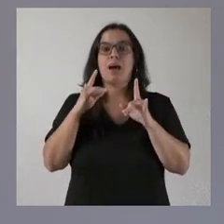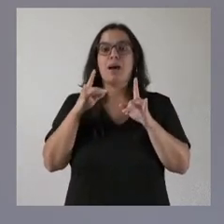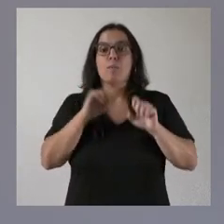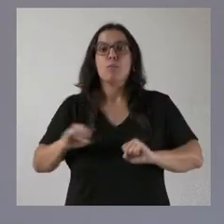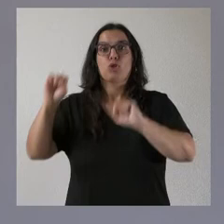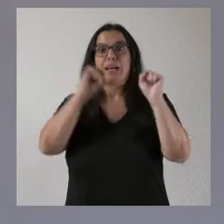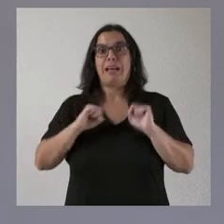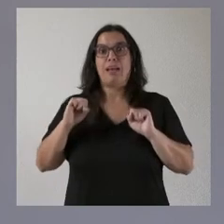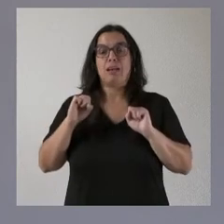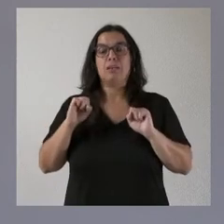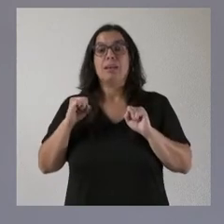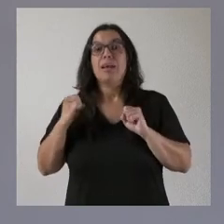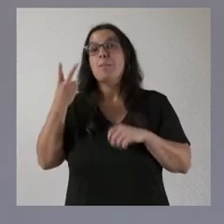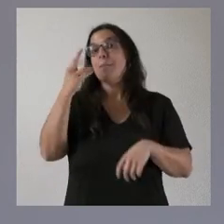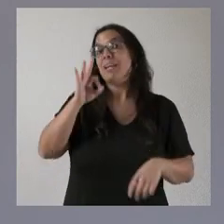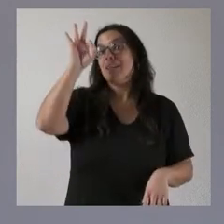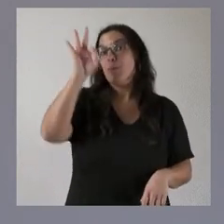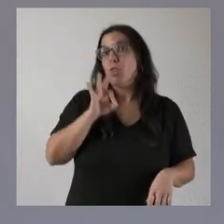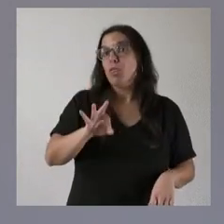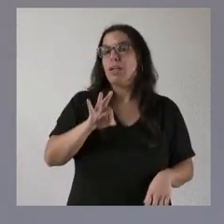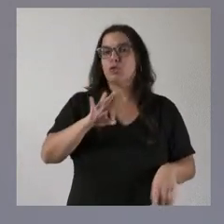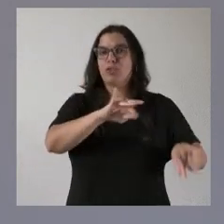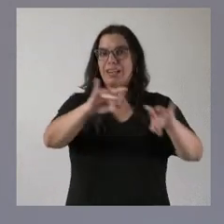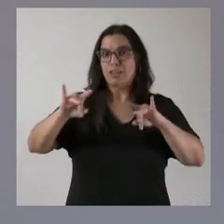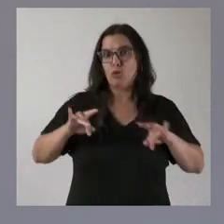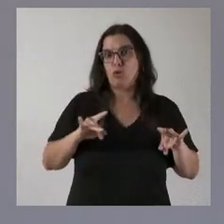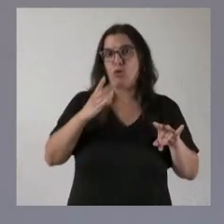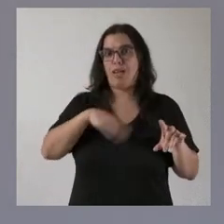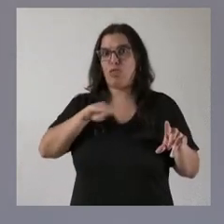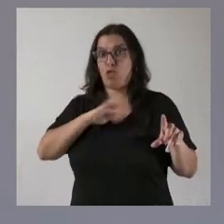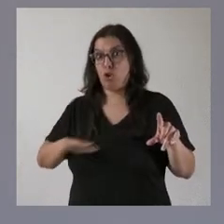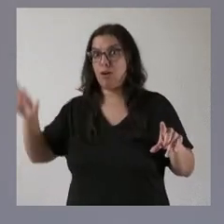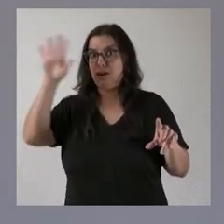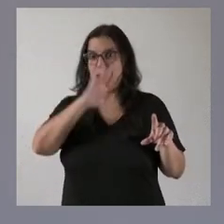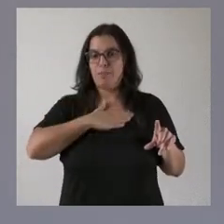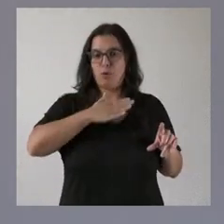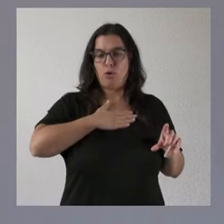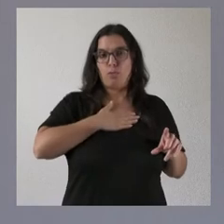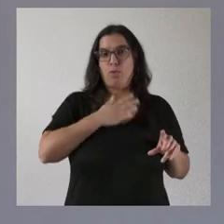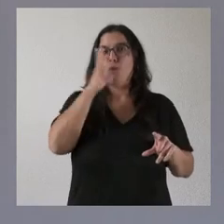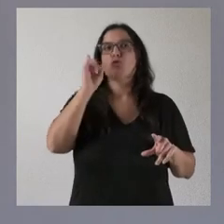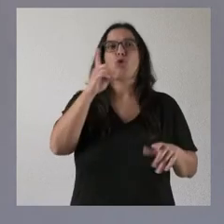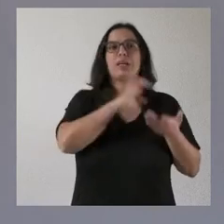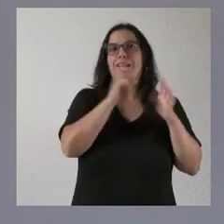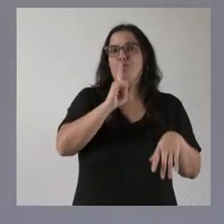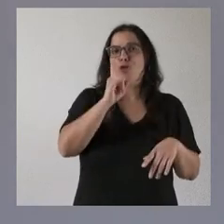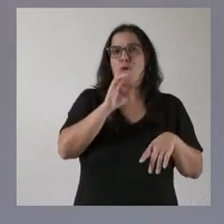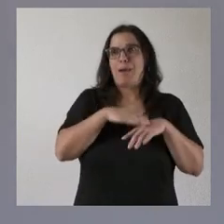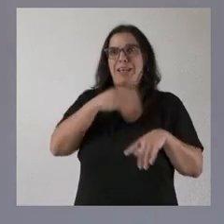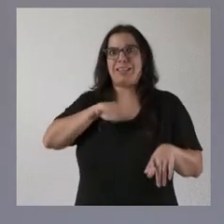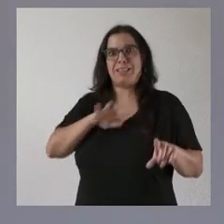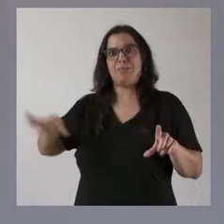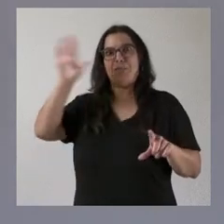que ese patrimonio naturalmente es de los Castellanos y leoneses Sino de todos los españoles al final tengamos una financiación suficiente para poder hacerlo